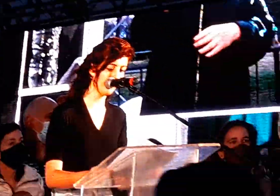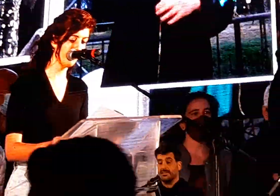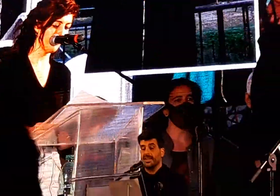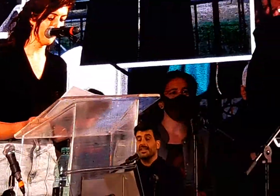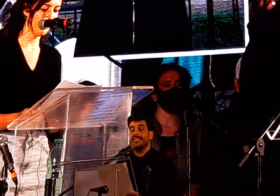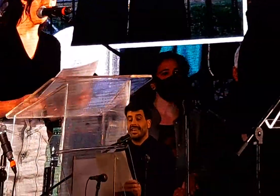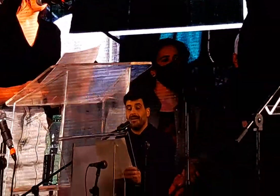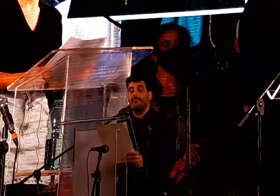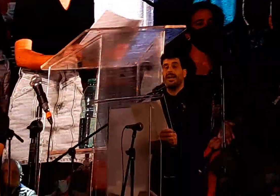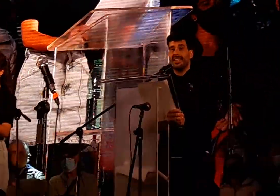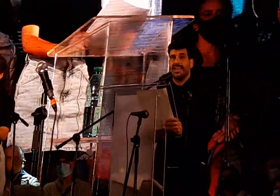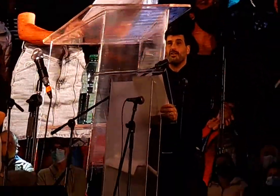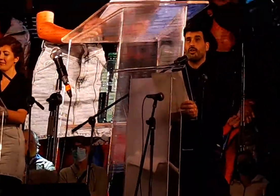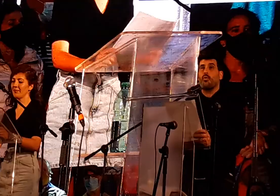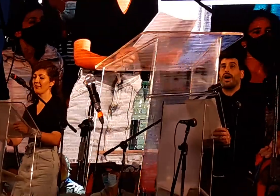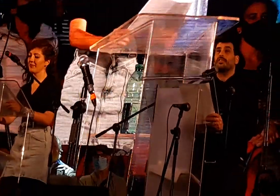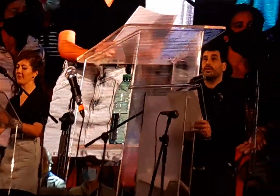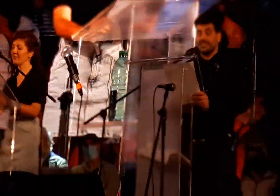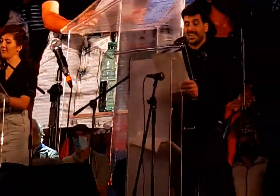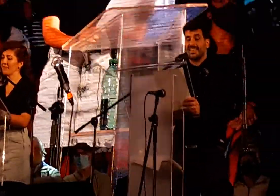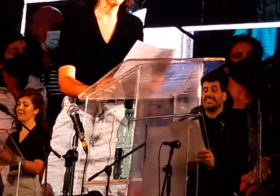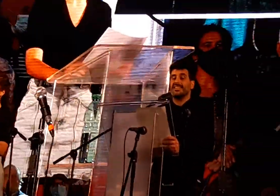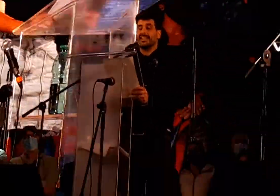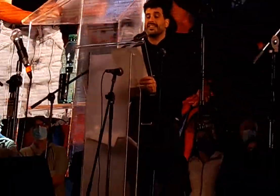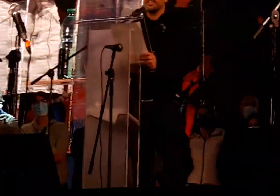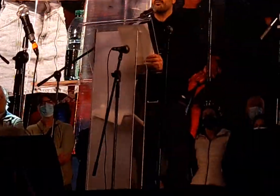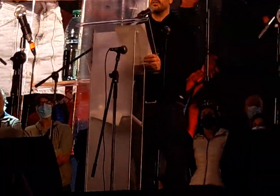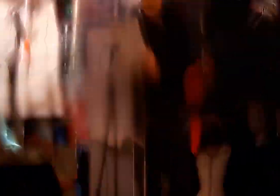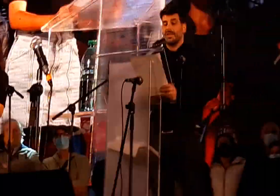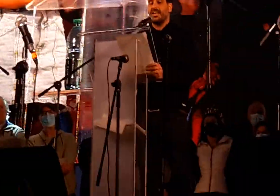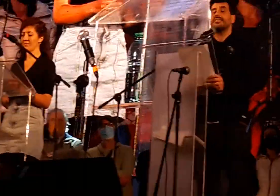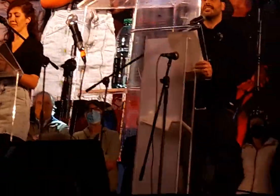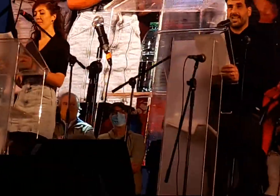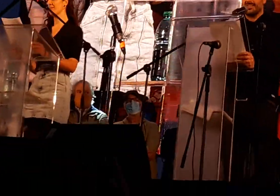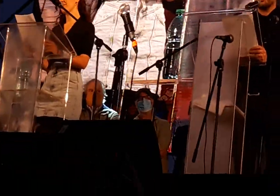515.299 firmas. Se han validado